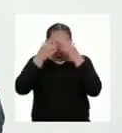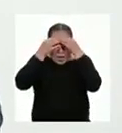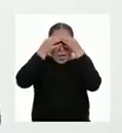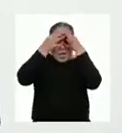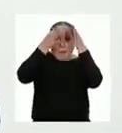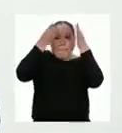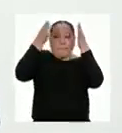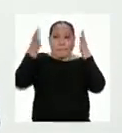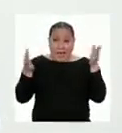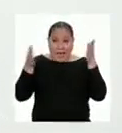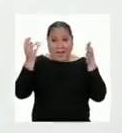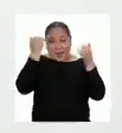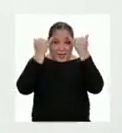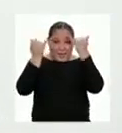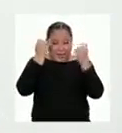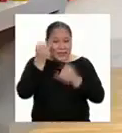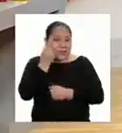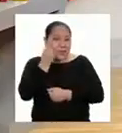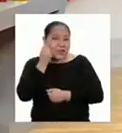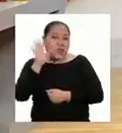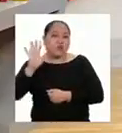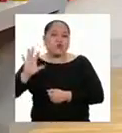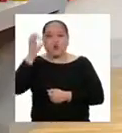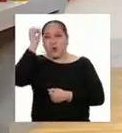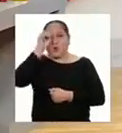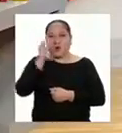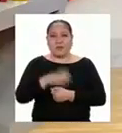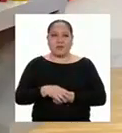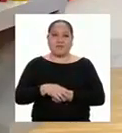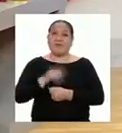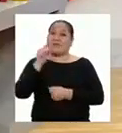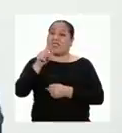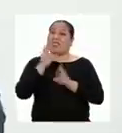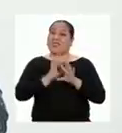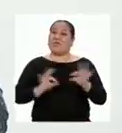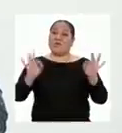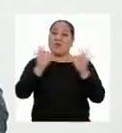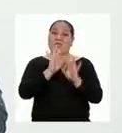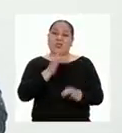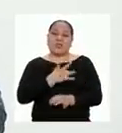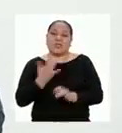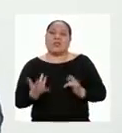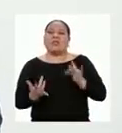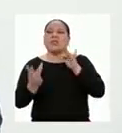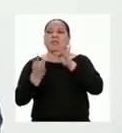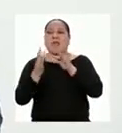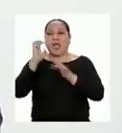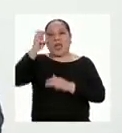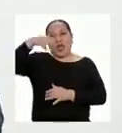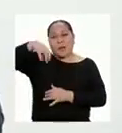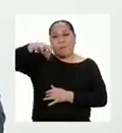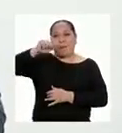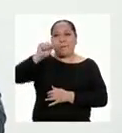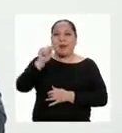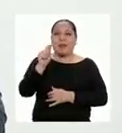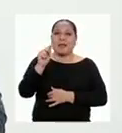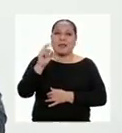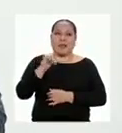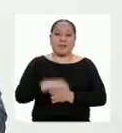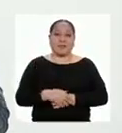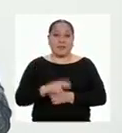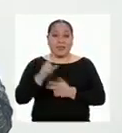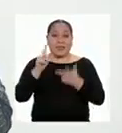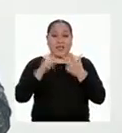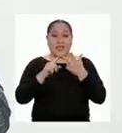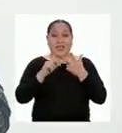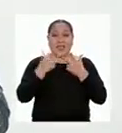y entender el punto de vista de los demás. Por eso es tan importante la empatía. Vamos con el tercer texto, la